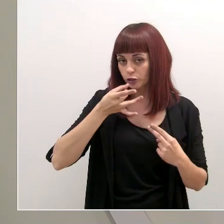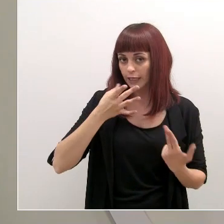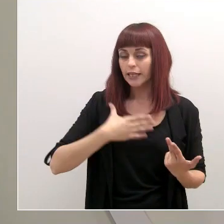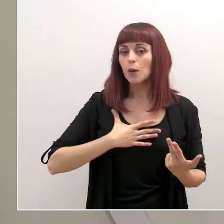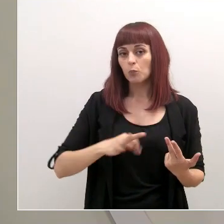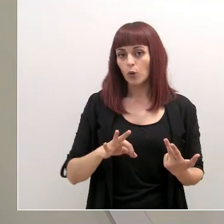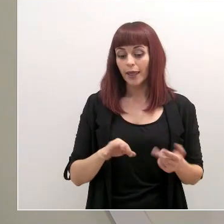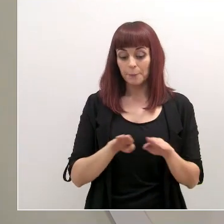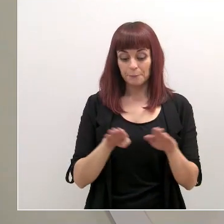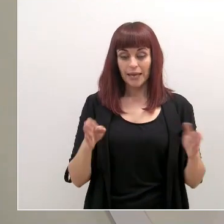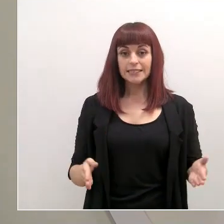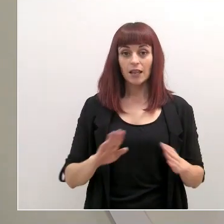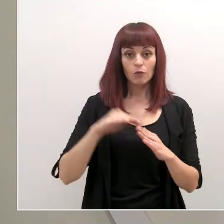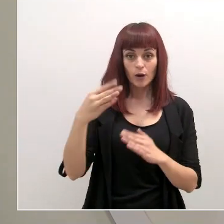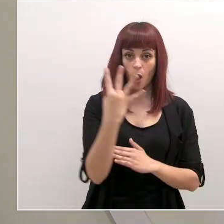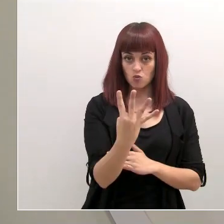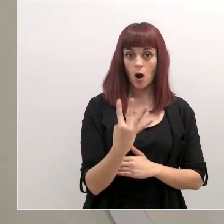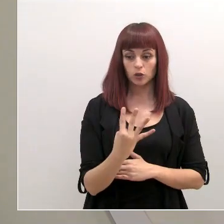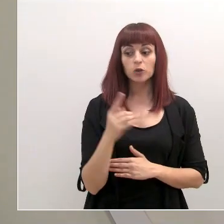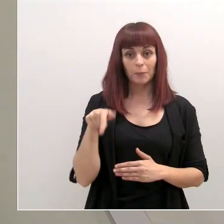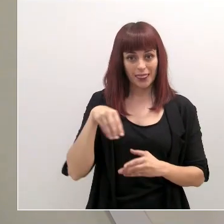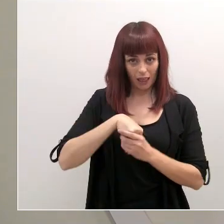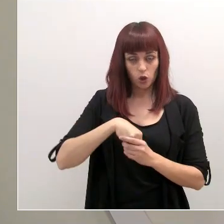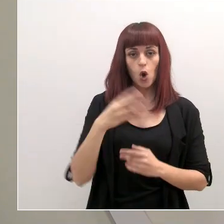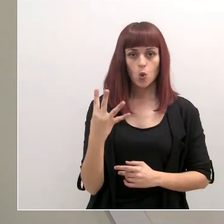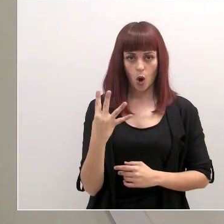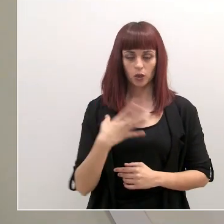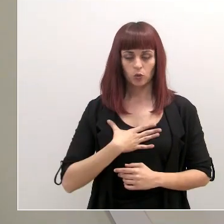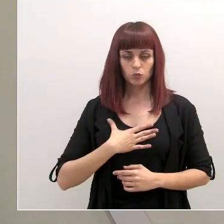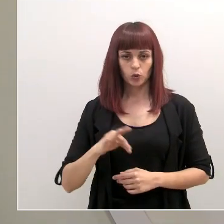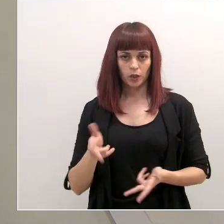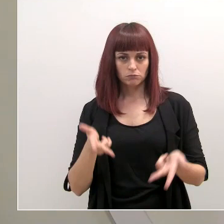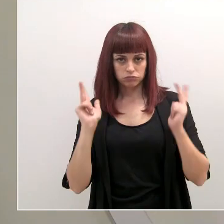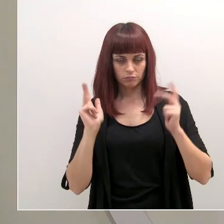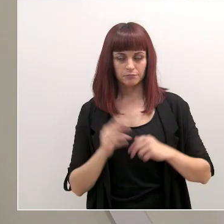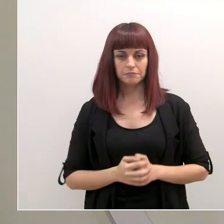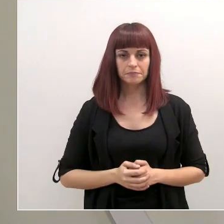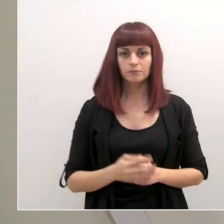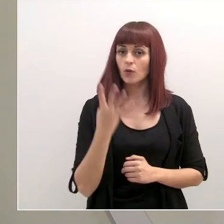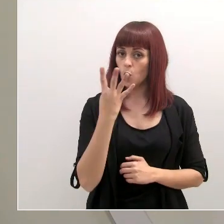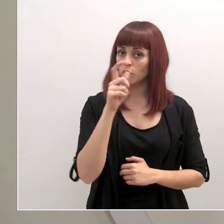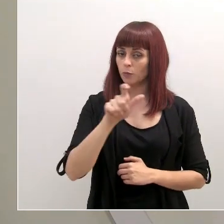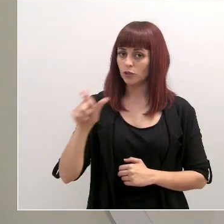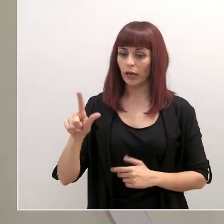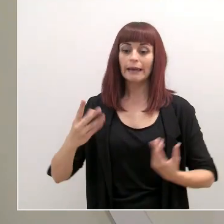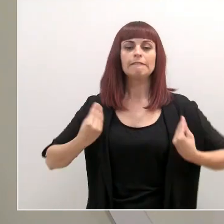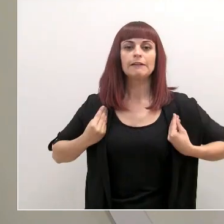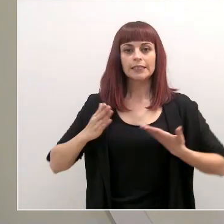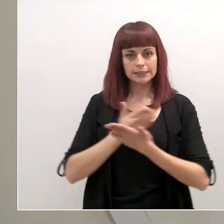pues podrá tener en las mesas de exterior 4 personas, pero también en interior podrá tener los cuatro personas no